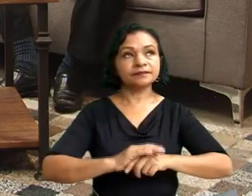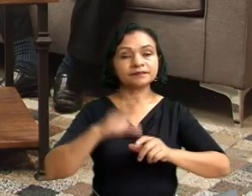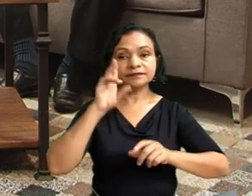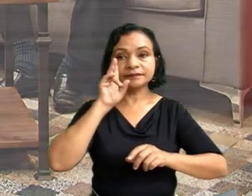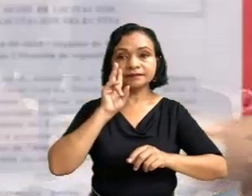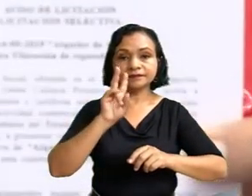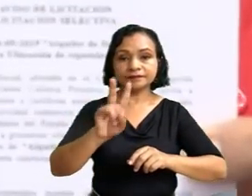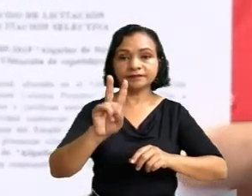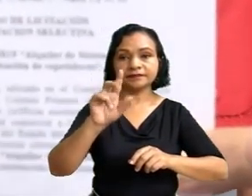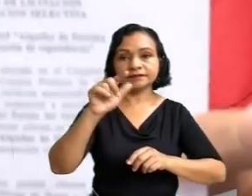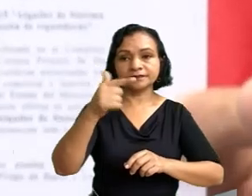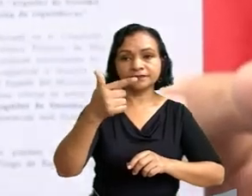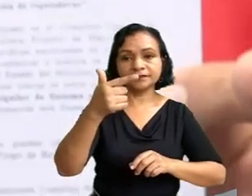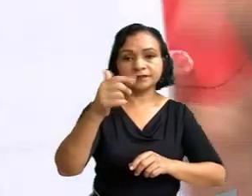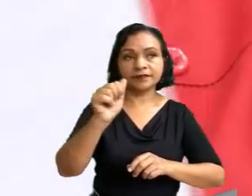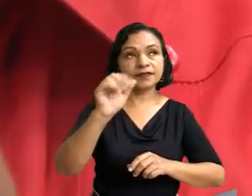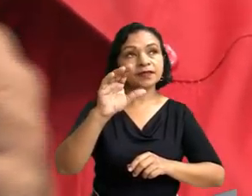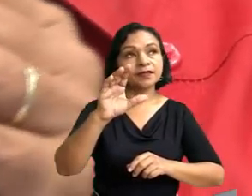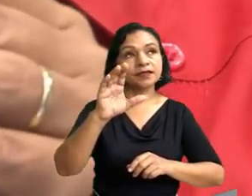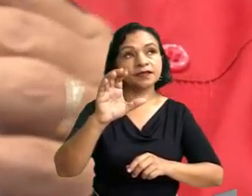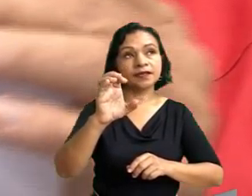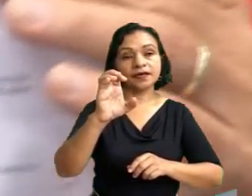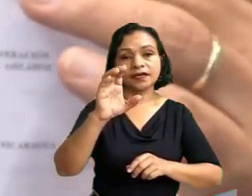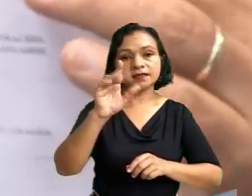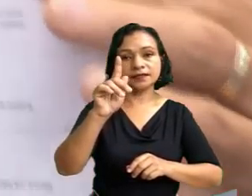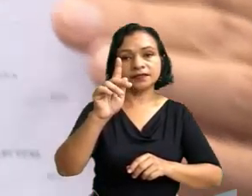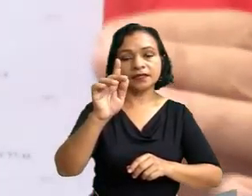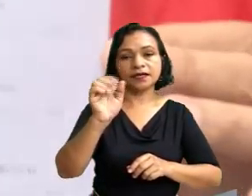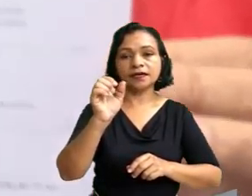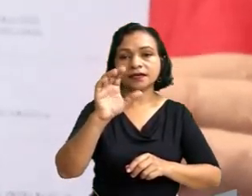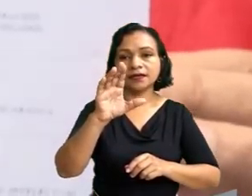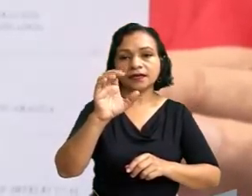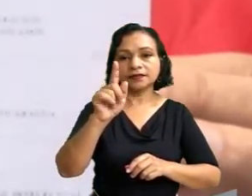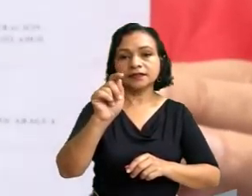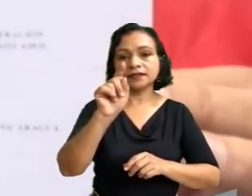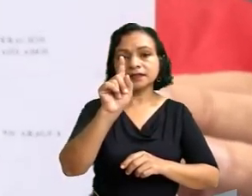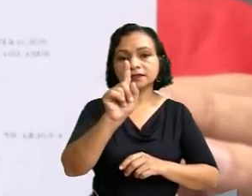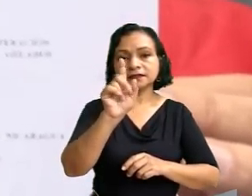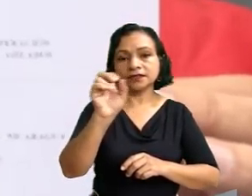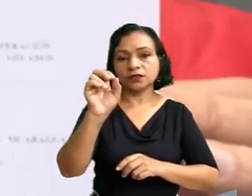y la acepta número 108 mírenlo por favor